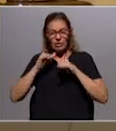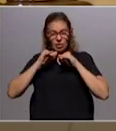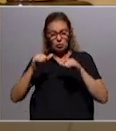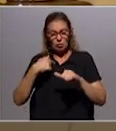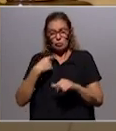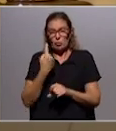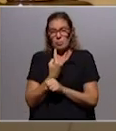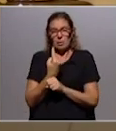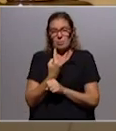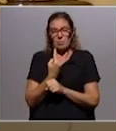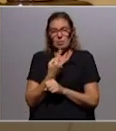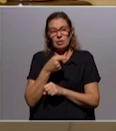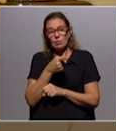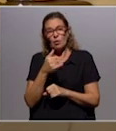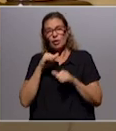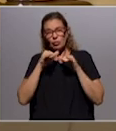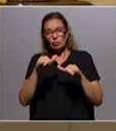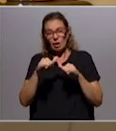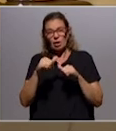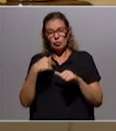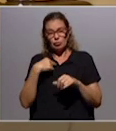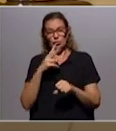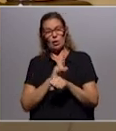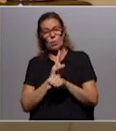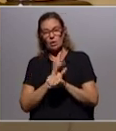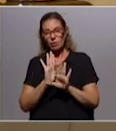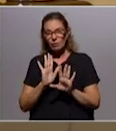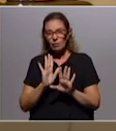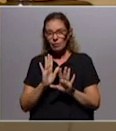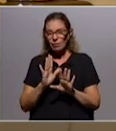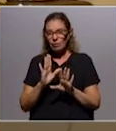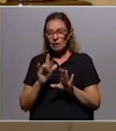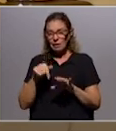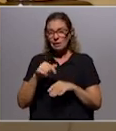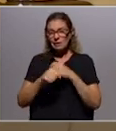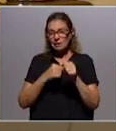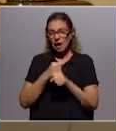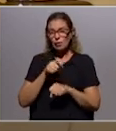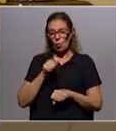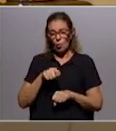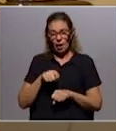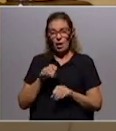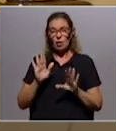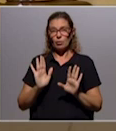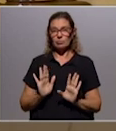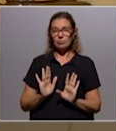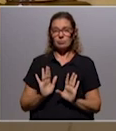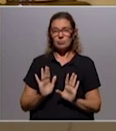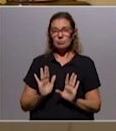primero justiciero que si vos denuncias yo tengo toda la espalda del mundo nos pasó este año con un jurado este